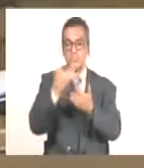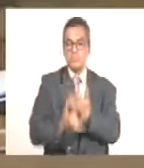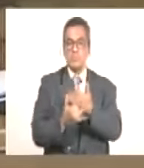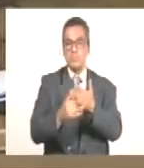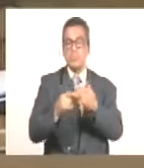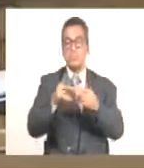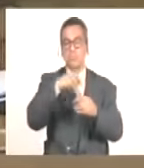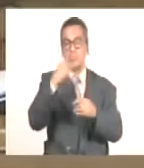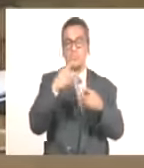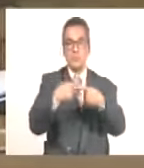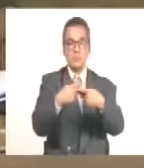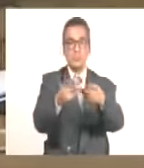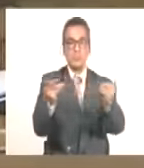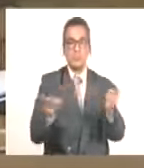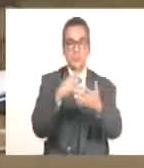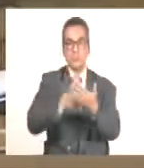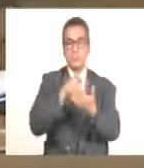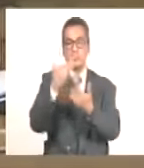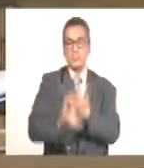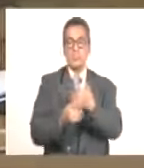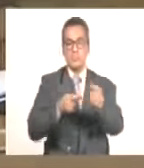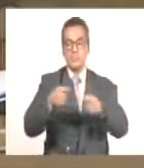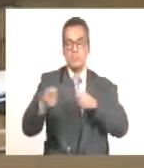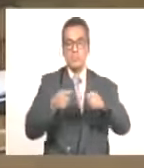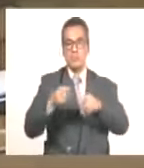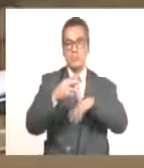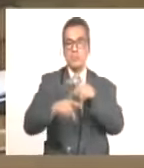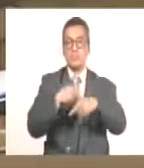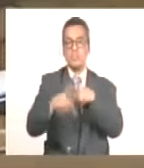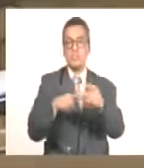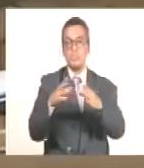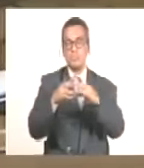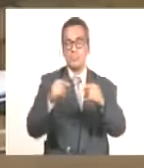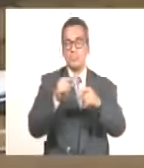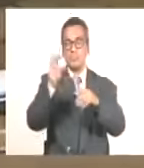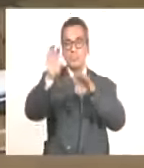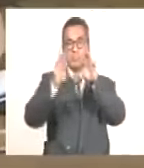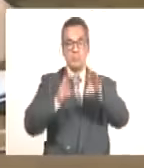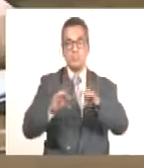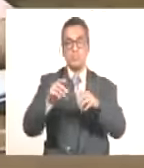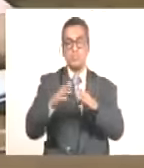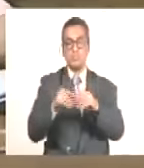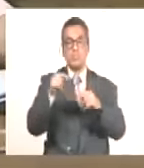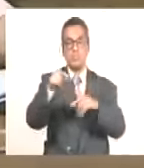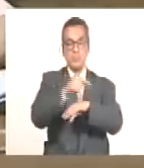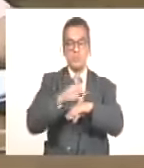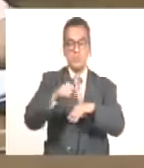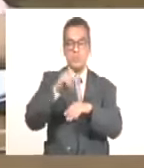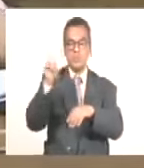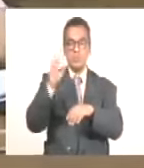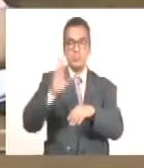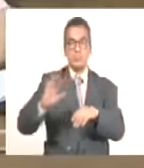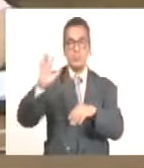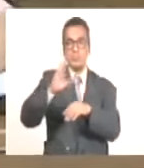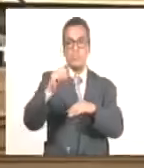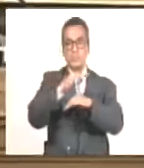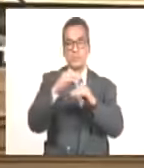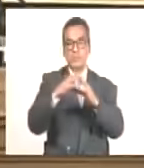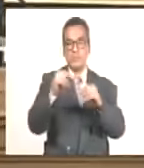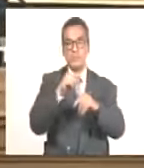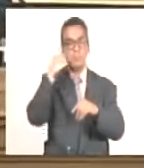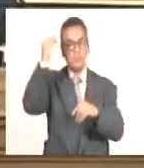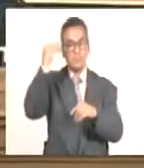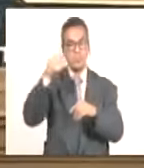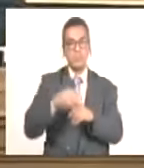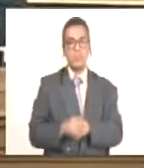de las políticas públicas, planes y acciones que desarrollen en todo el país. Es todo, ciudadano vicepresidente.